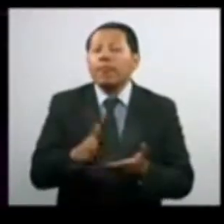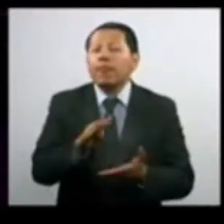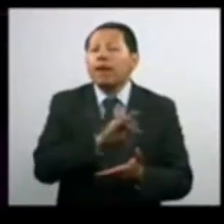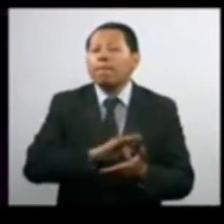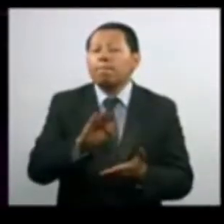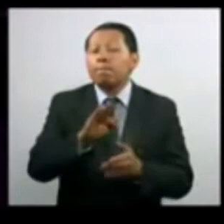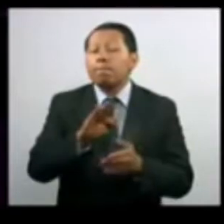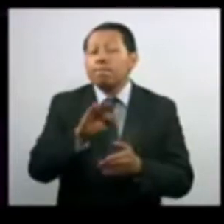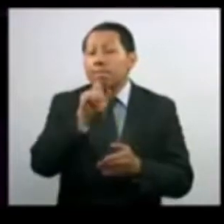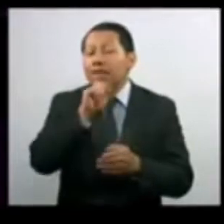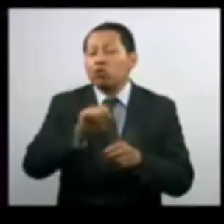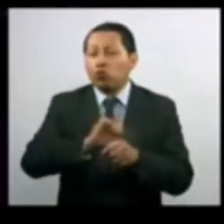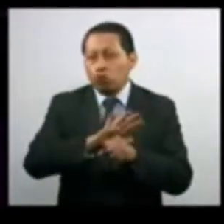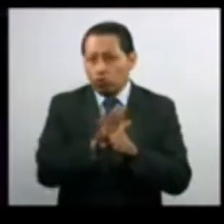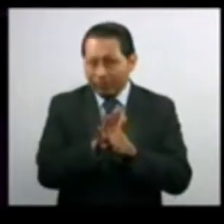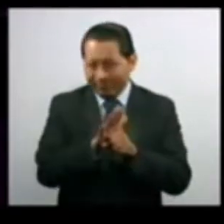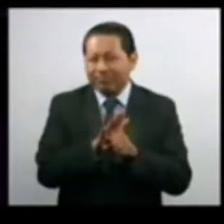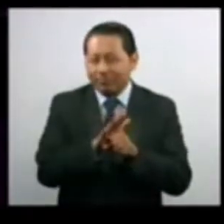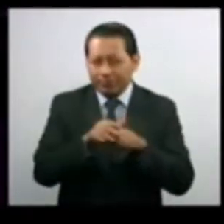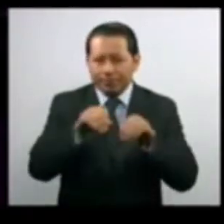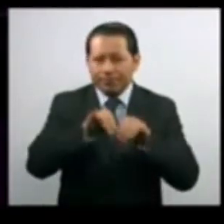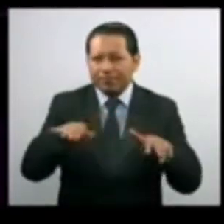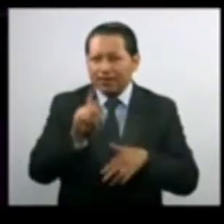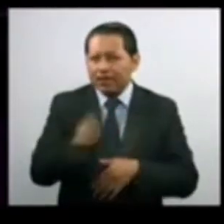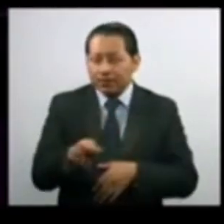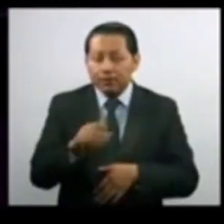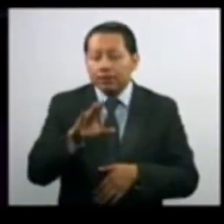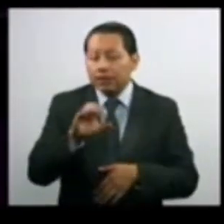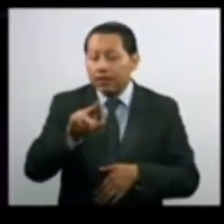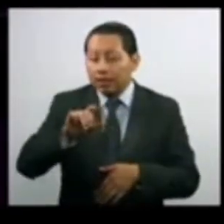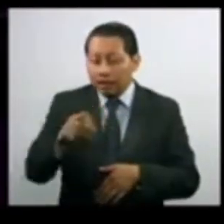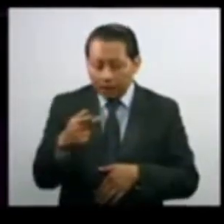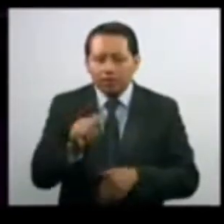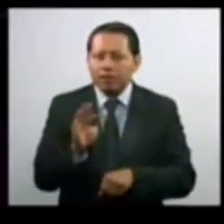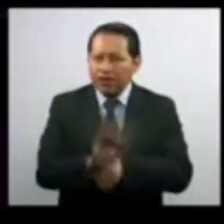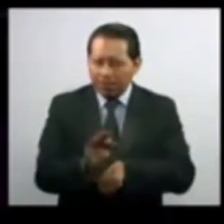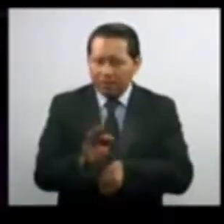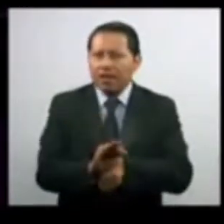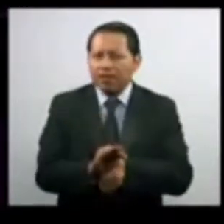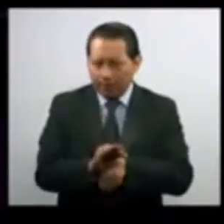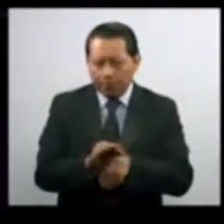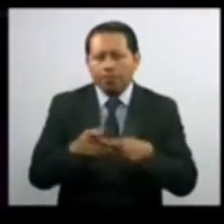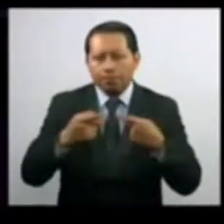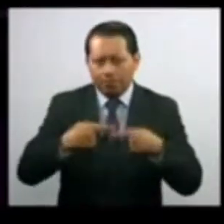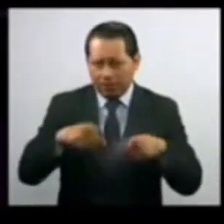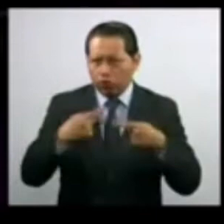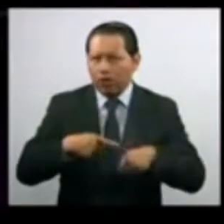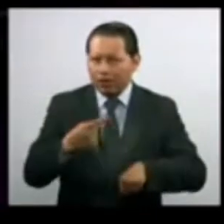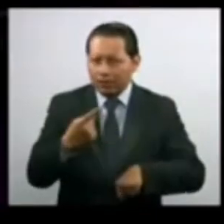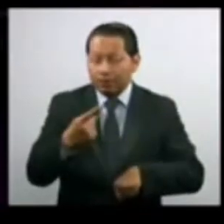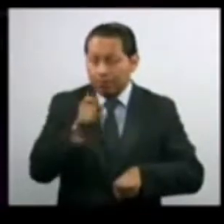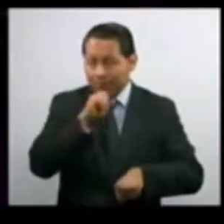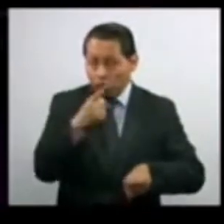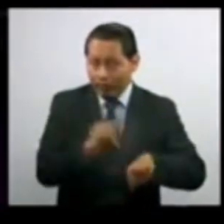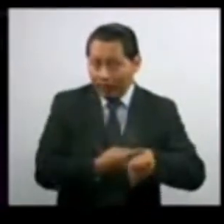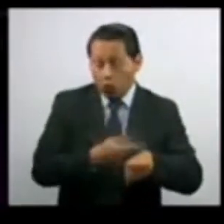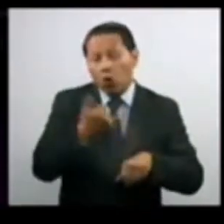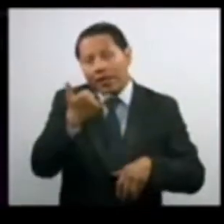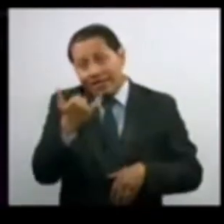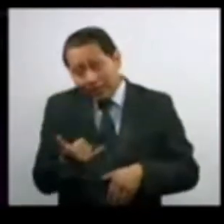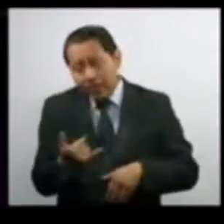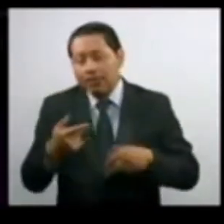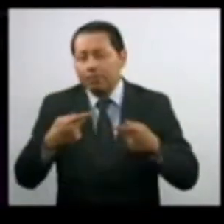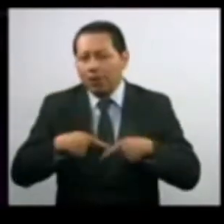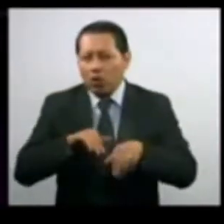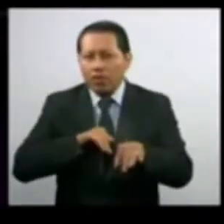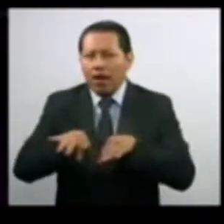del COVID-19, la CNDH ha defendido a los enfermos y a los trabajadores de la salud. Ha emitido